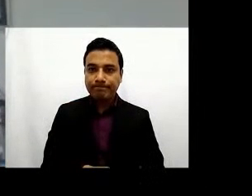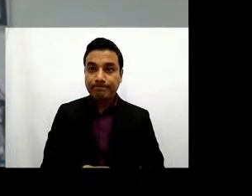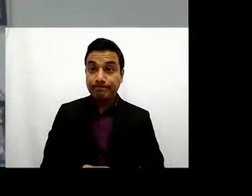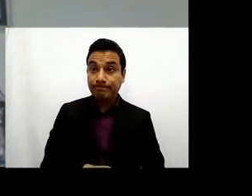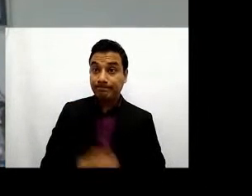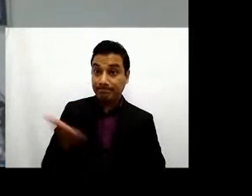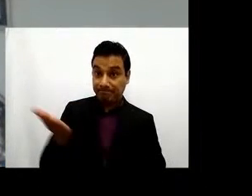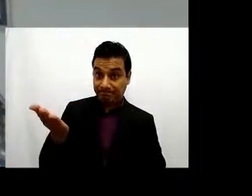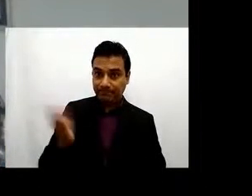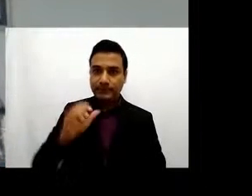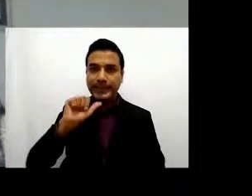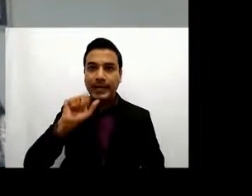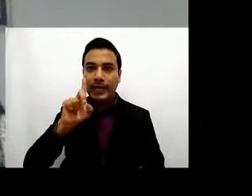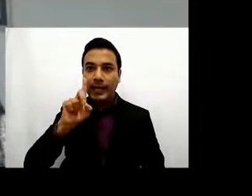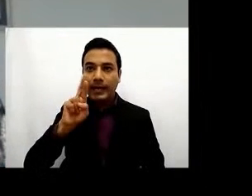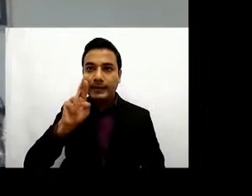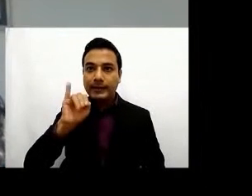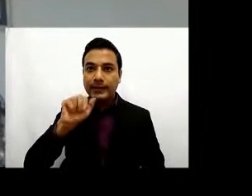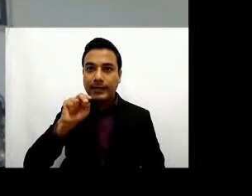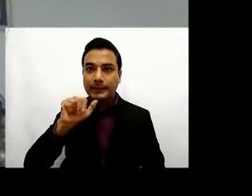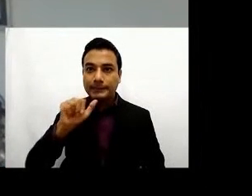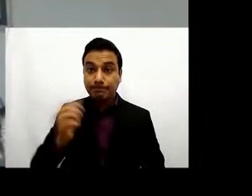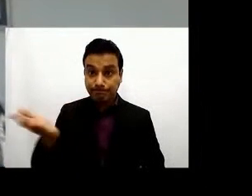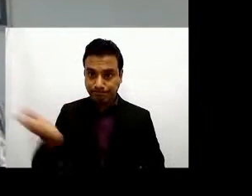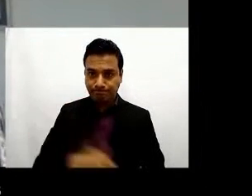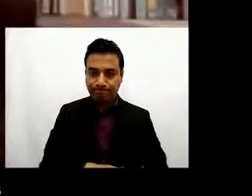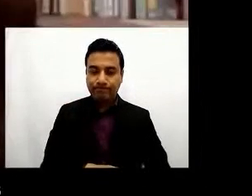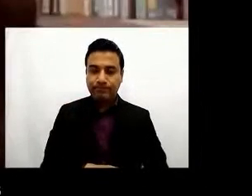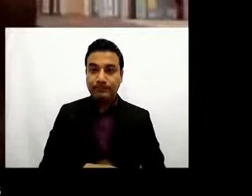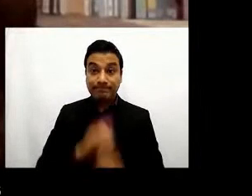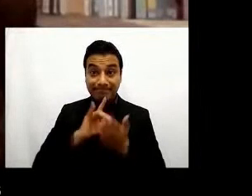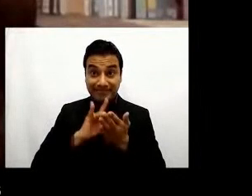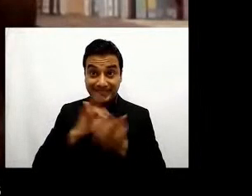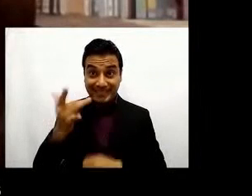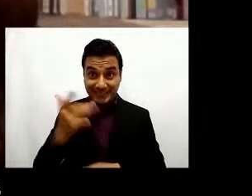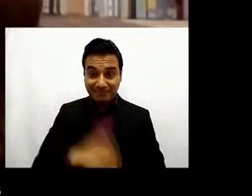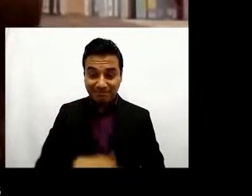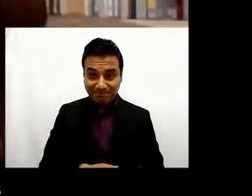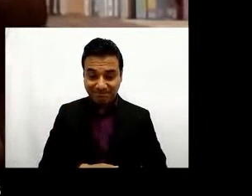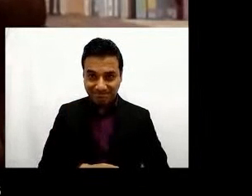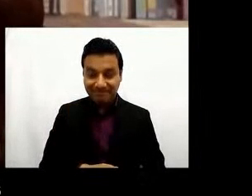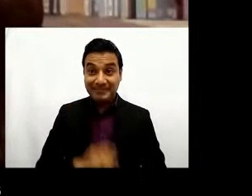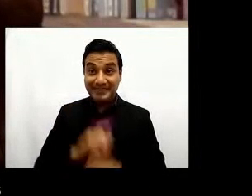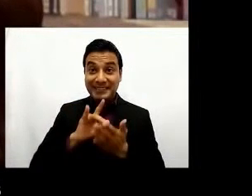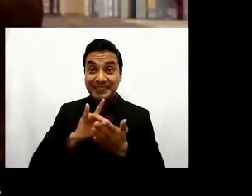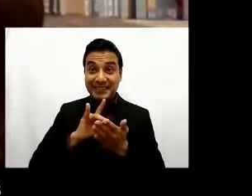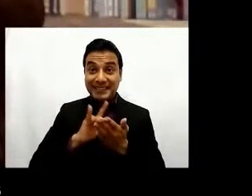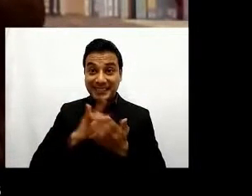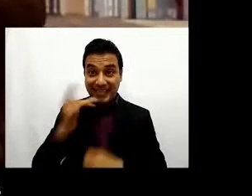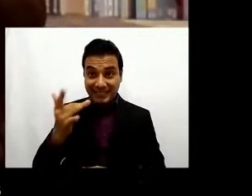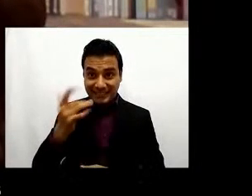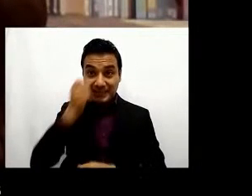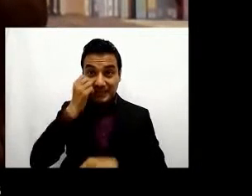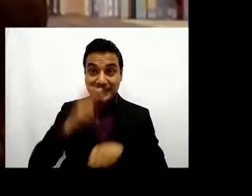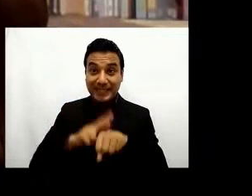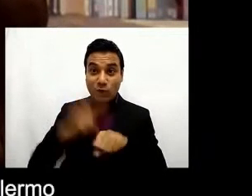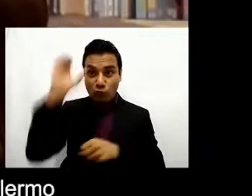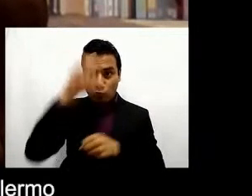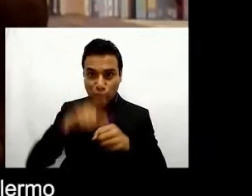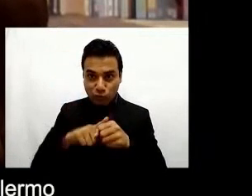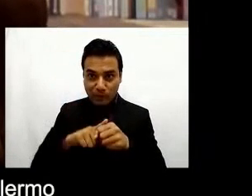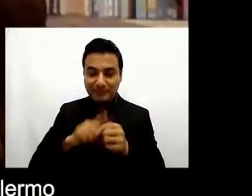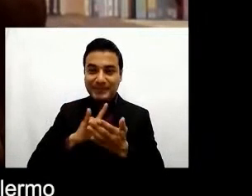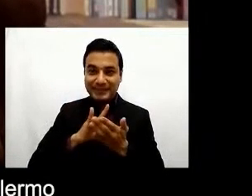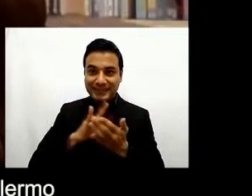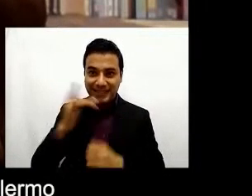Adelante, Adriana. Muchas gracias, Guillermo, por tu participación. Muchas gracias, Alejandra. Muchas gracias a la Secretaría de Cultura y